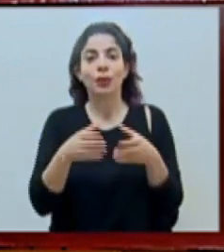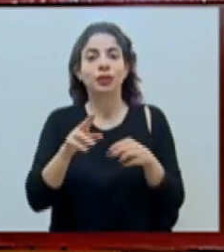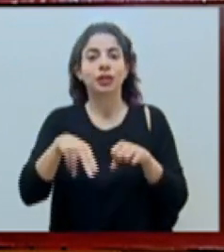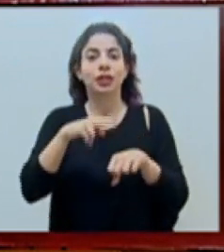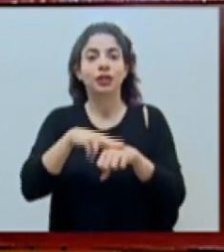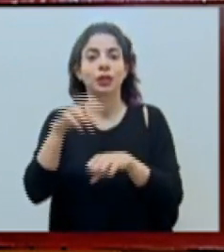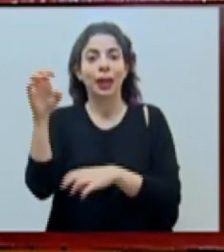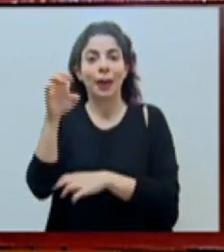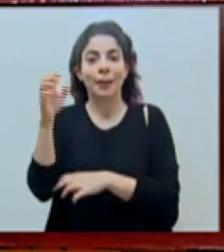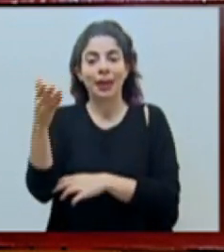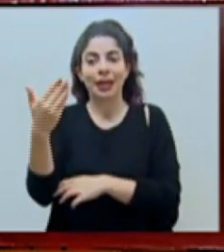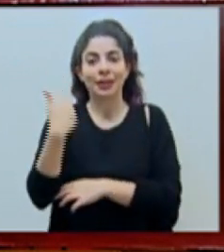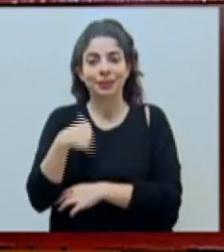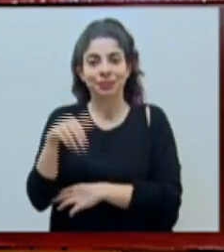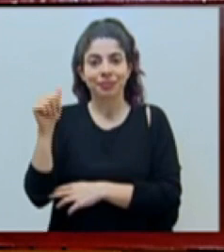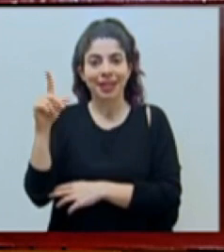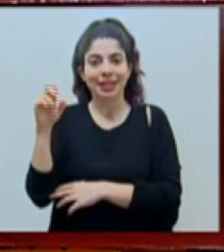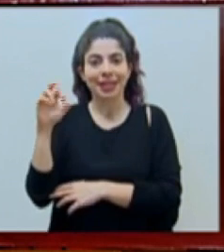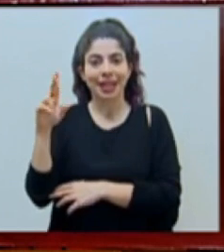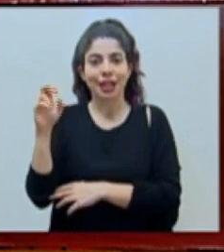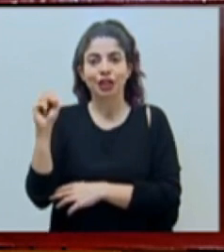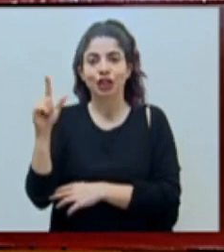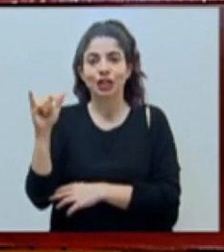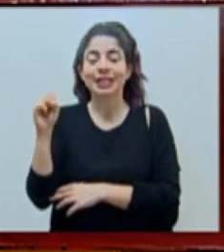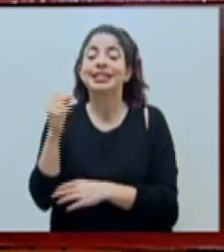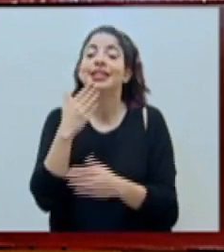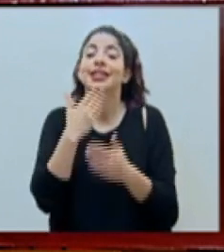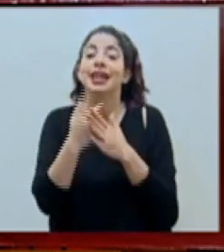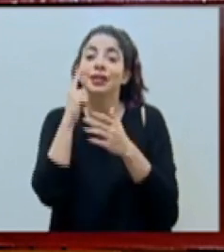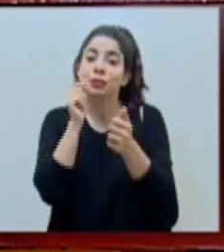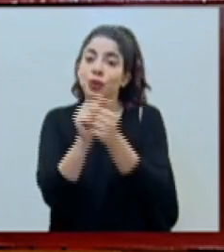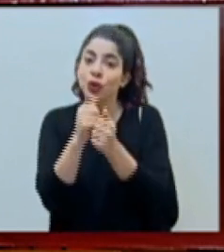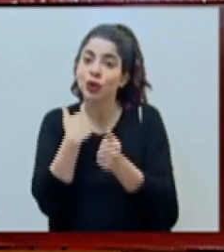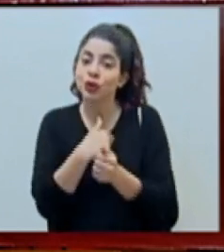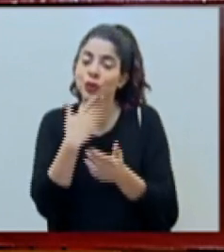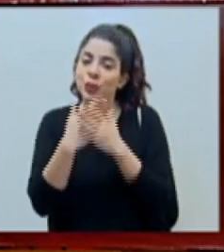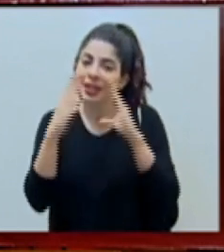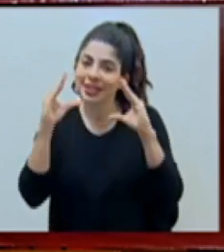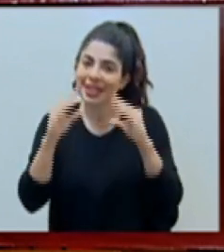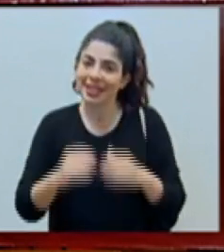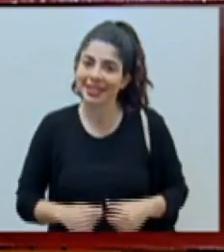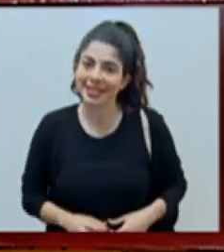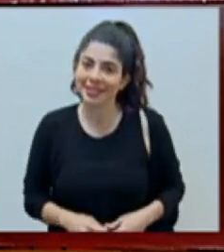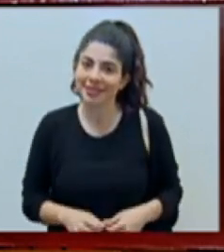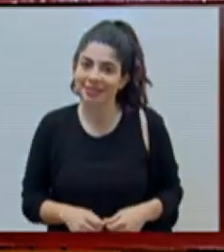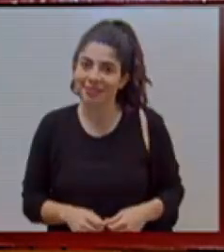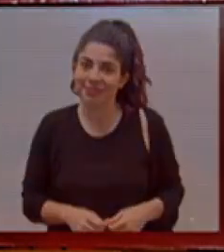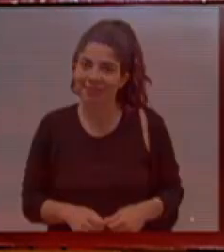Nacional de Emergencias, el señor Alexander Solís. Gracias por acompañarnos. Muy buenas tardes.